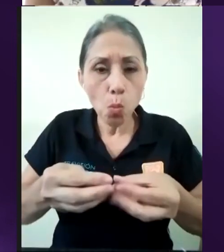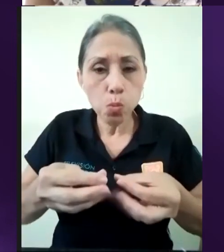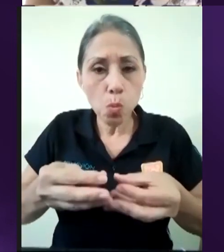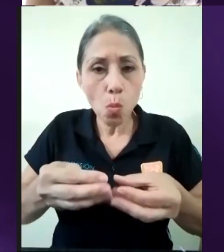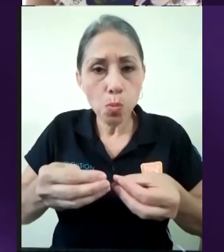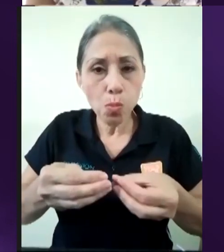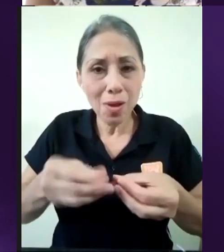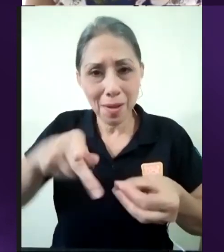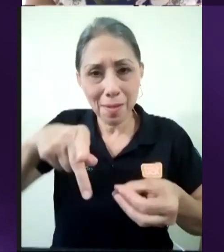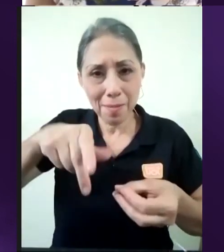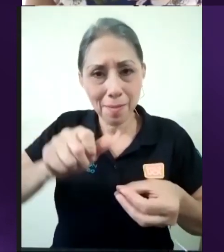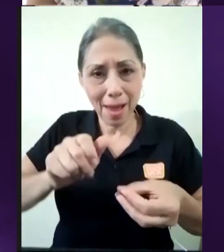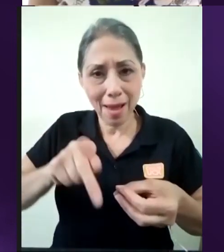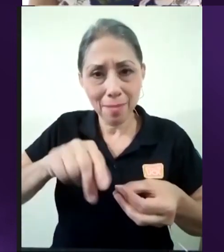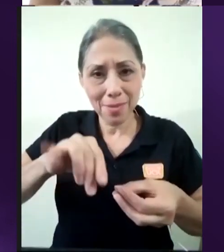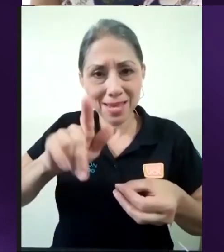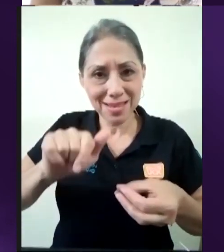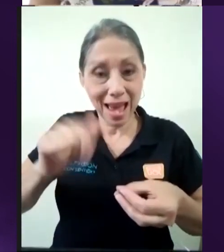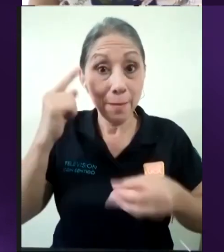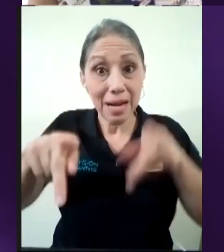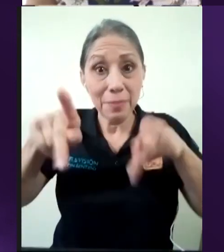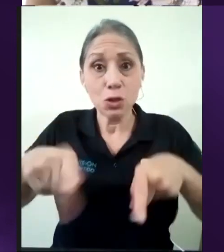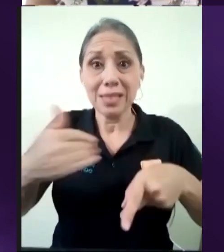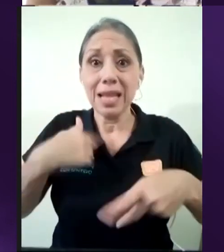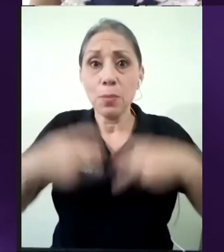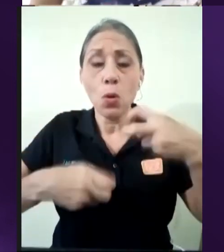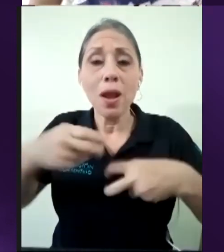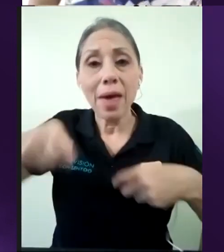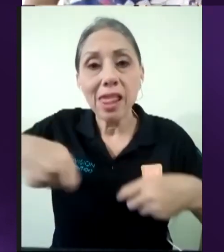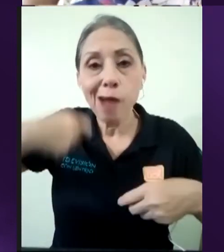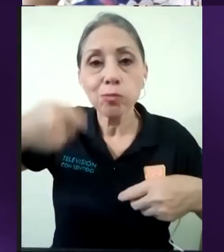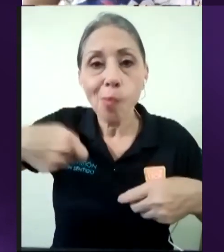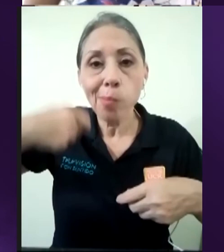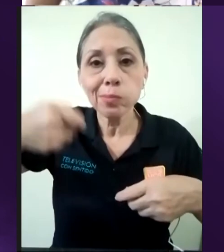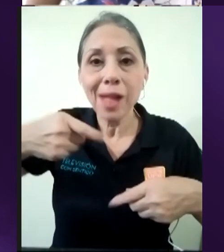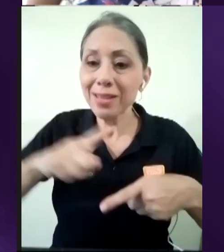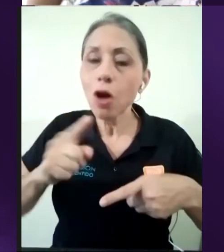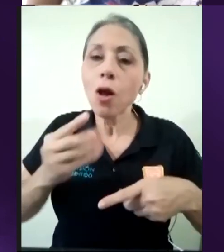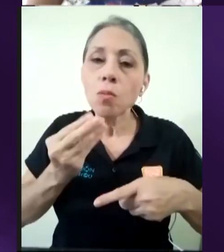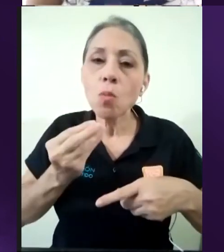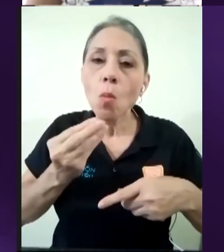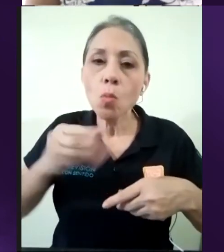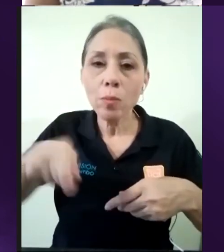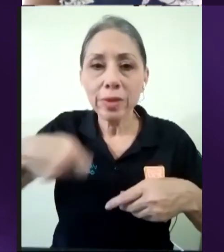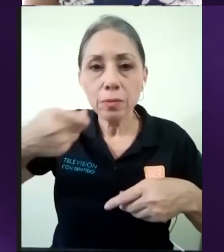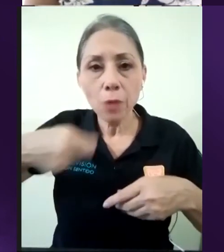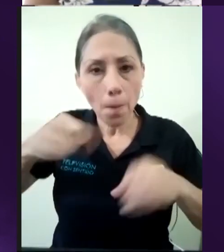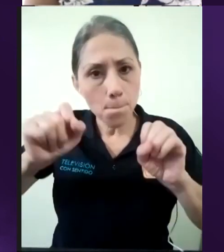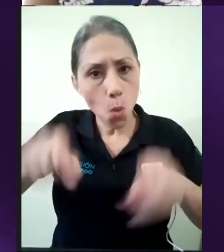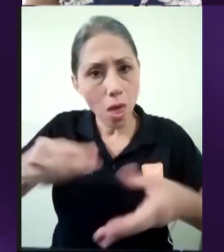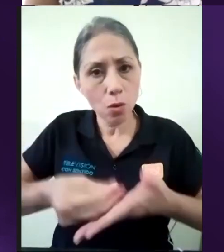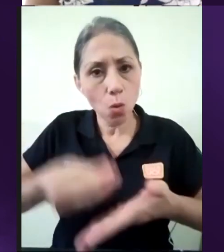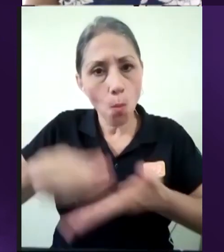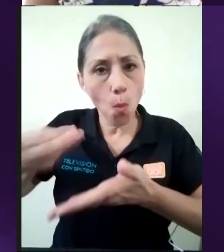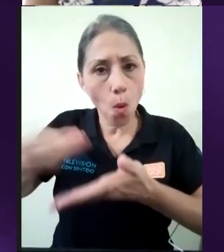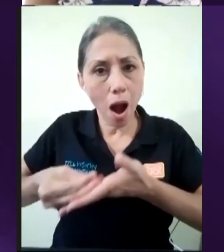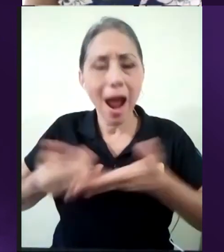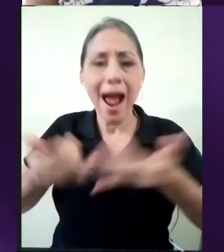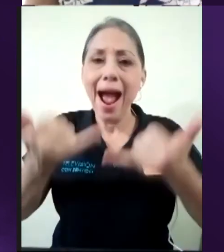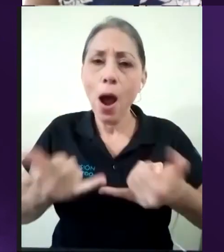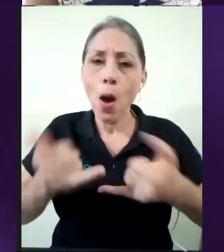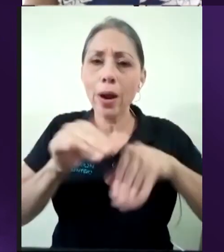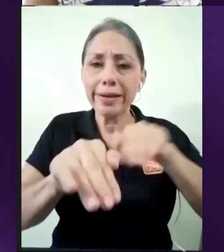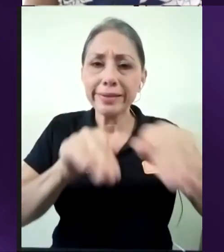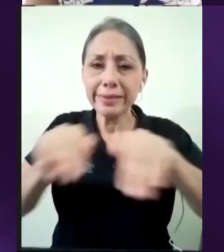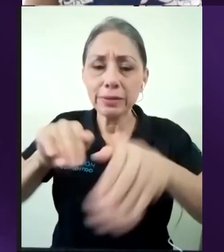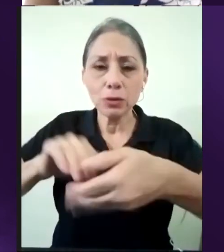alimentación puedan tener acceso a estos productos. De ahí que el llamado a la solidaridad en estos momentos